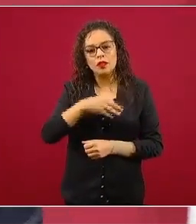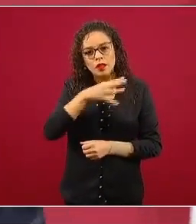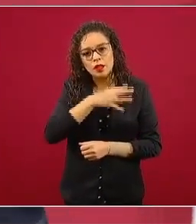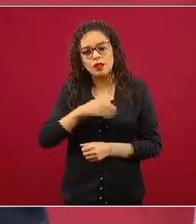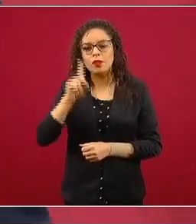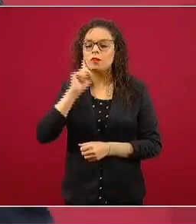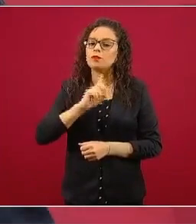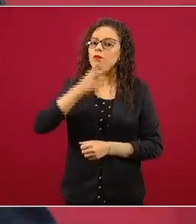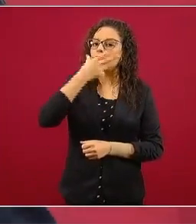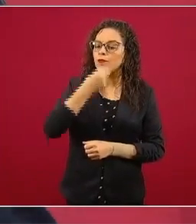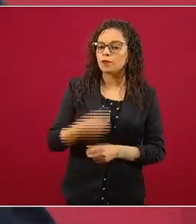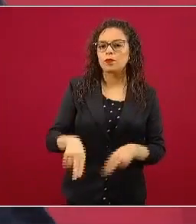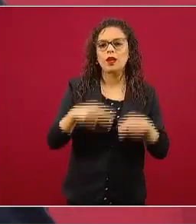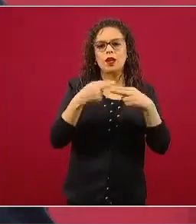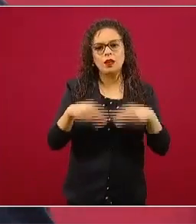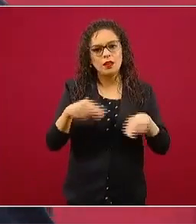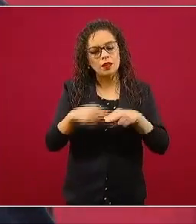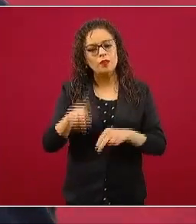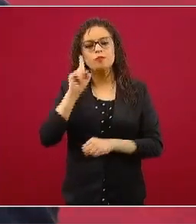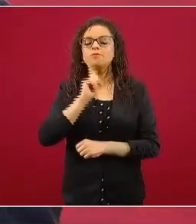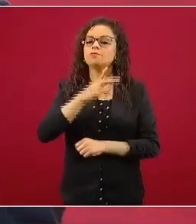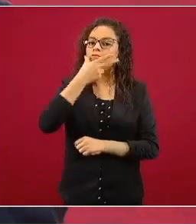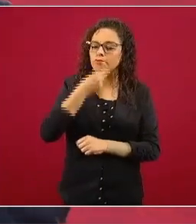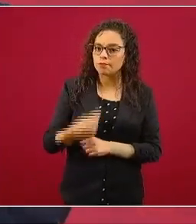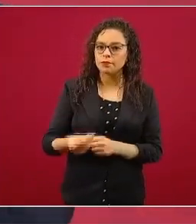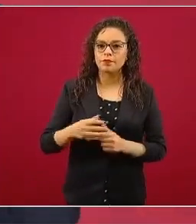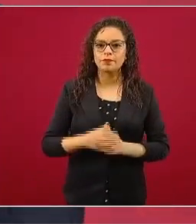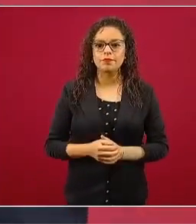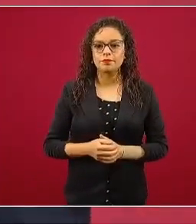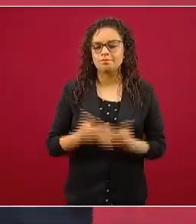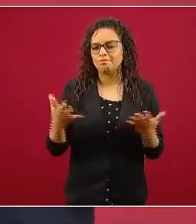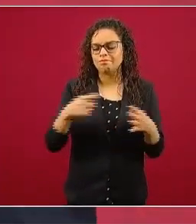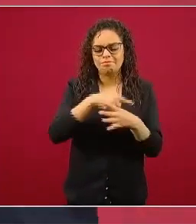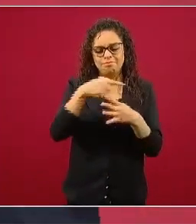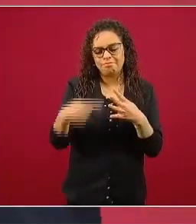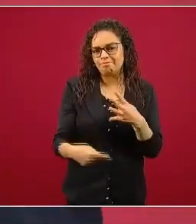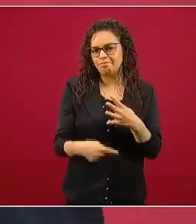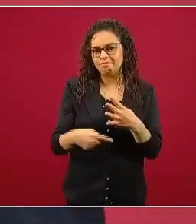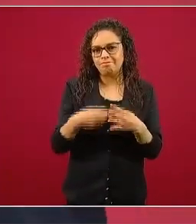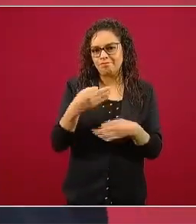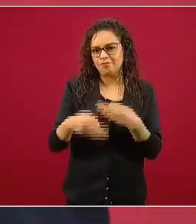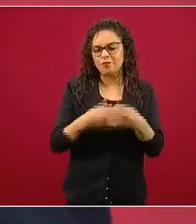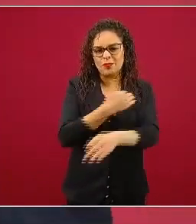nietos, en fin, todos,